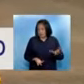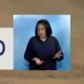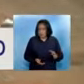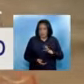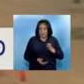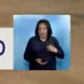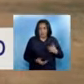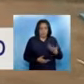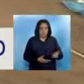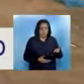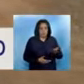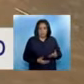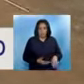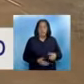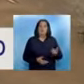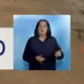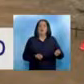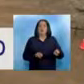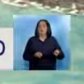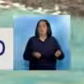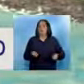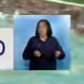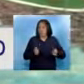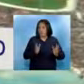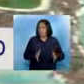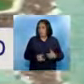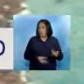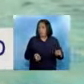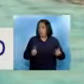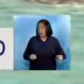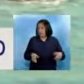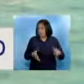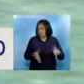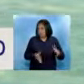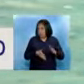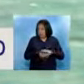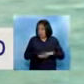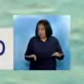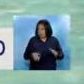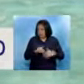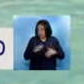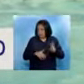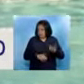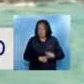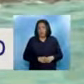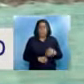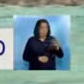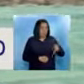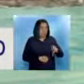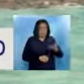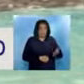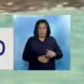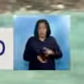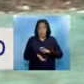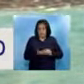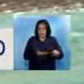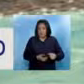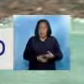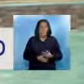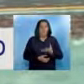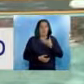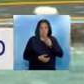Latina. Coméntenos, ¿para cuándo ya se tiene estimada la culminación de esta obra? Bueno, en realidad para el mes de diciembre de este